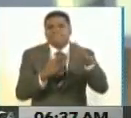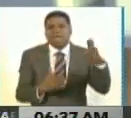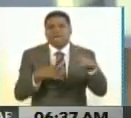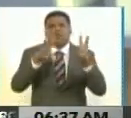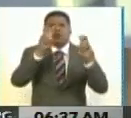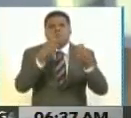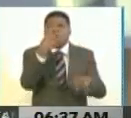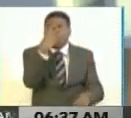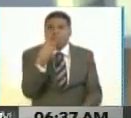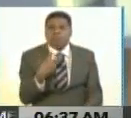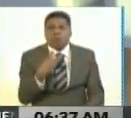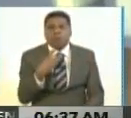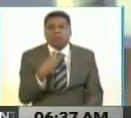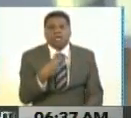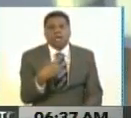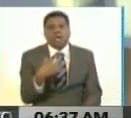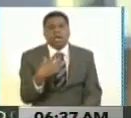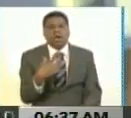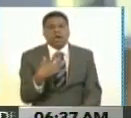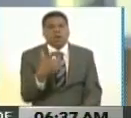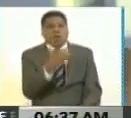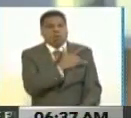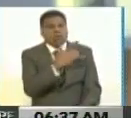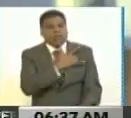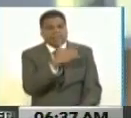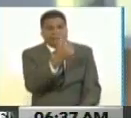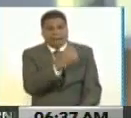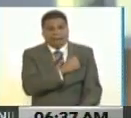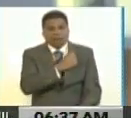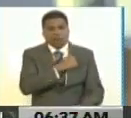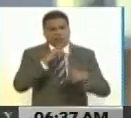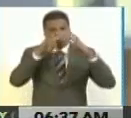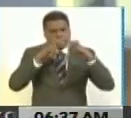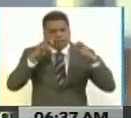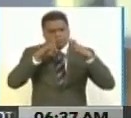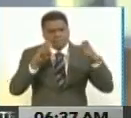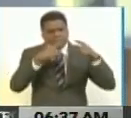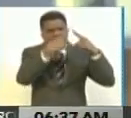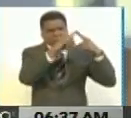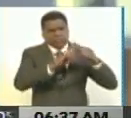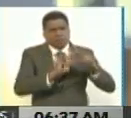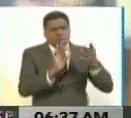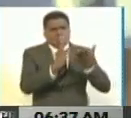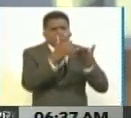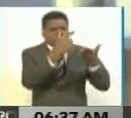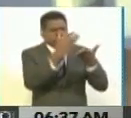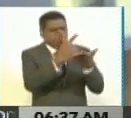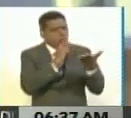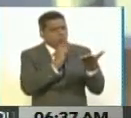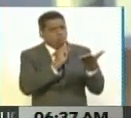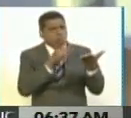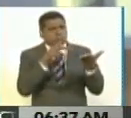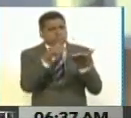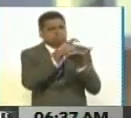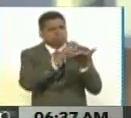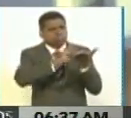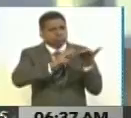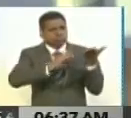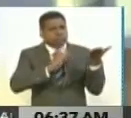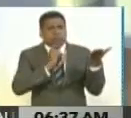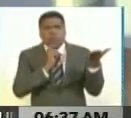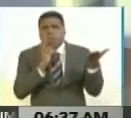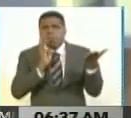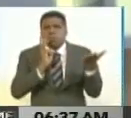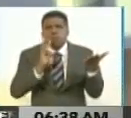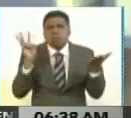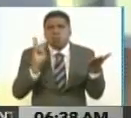Universidad Católica allí en un estudio que ha hecho especializado en el aumento de la pobreza en Argentina. También lo estamos viendo con el